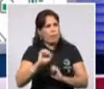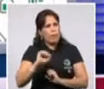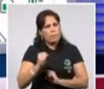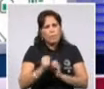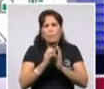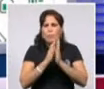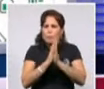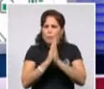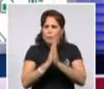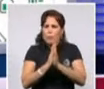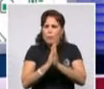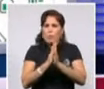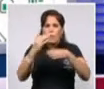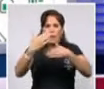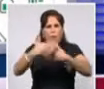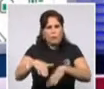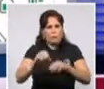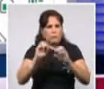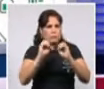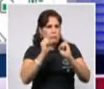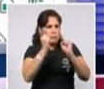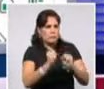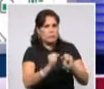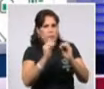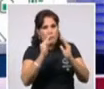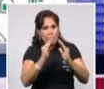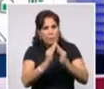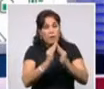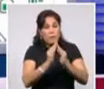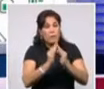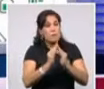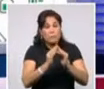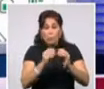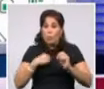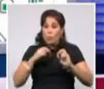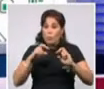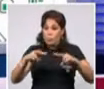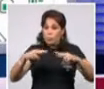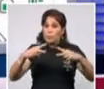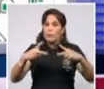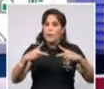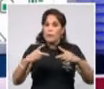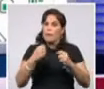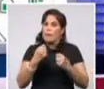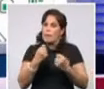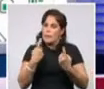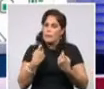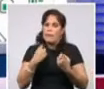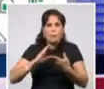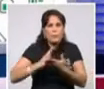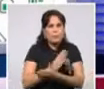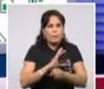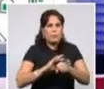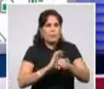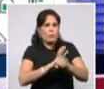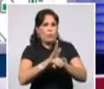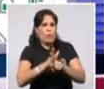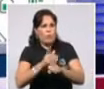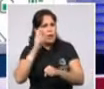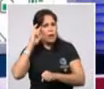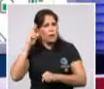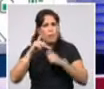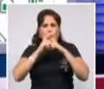de riesgo, pero además la necesidad de volver a ganar en esa combatividad, la combatividad